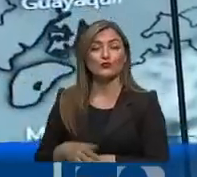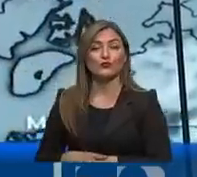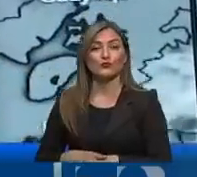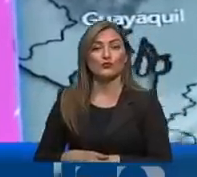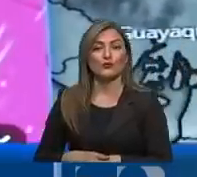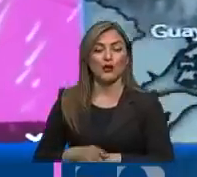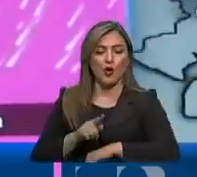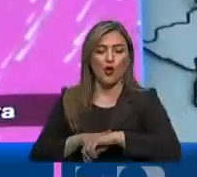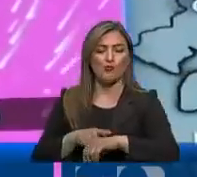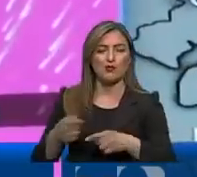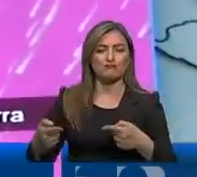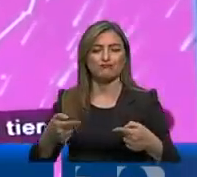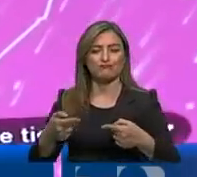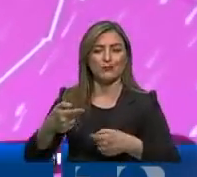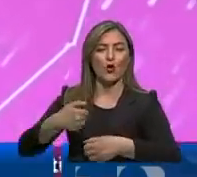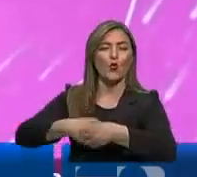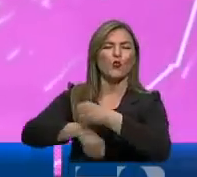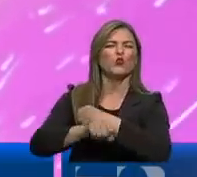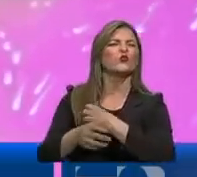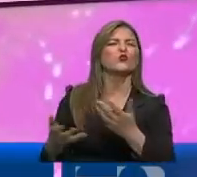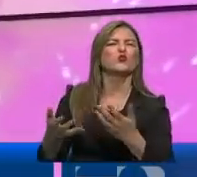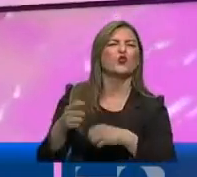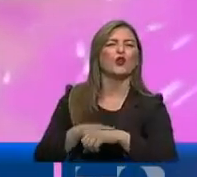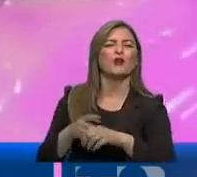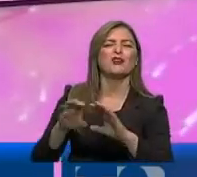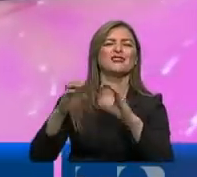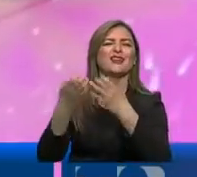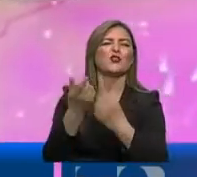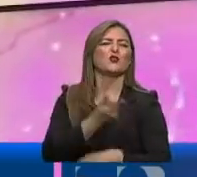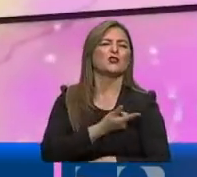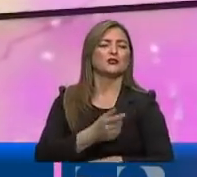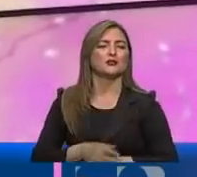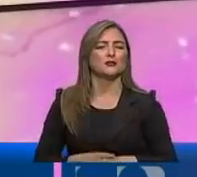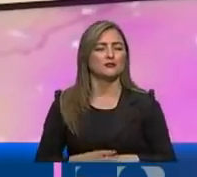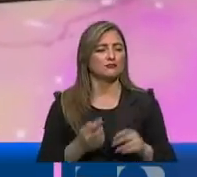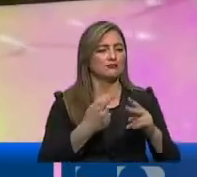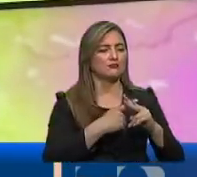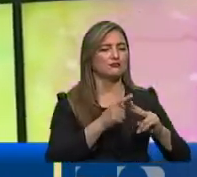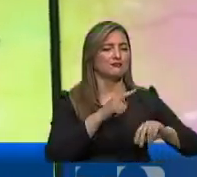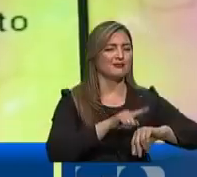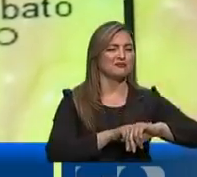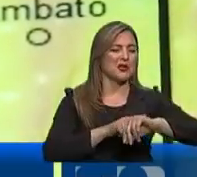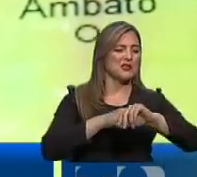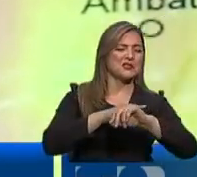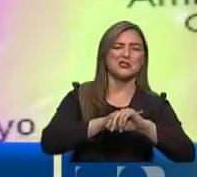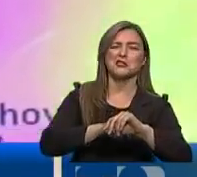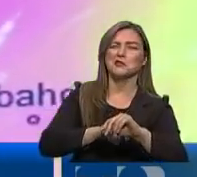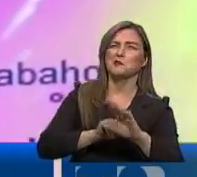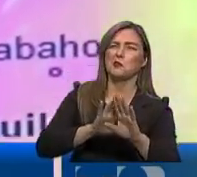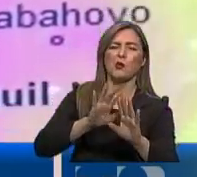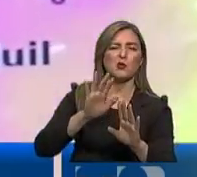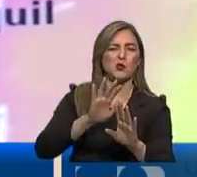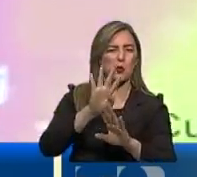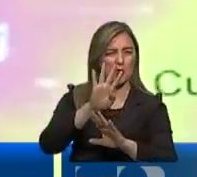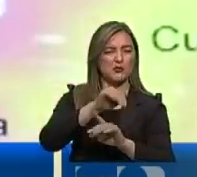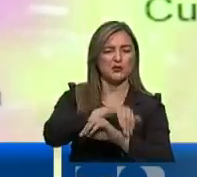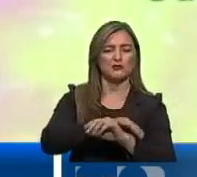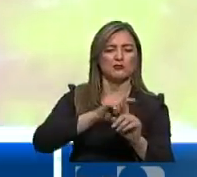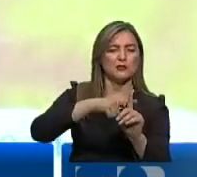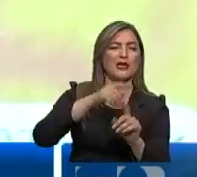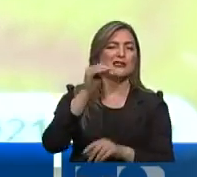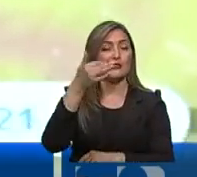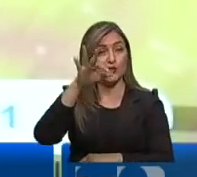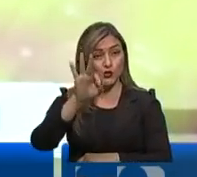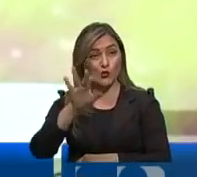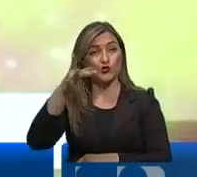hora del partido. Claro que sí. Al iniciar la hora del partido empezaremos con temperaturas que oscilen entre los 19 y 18